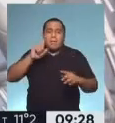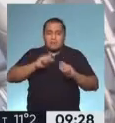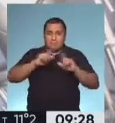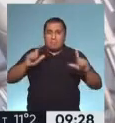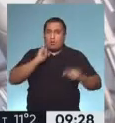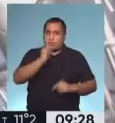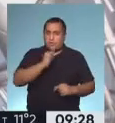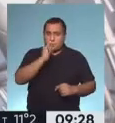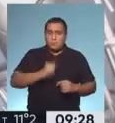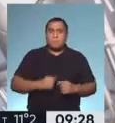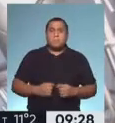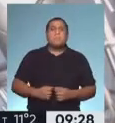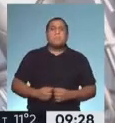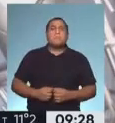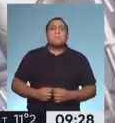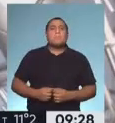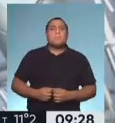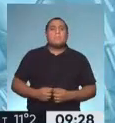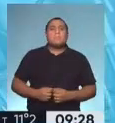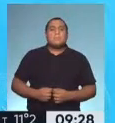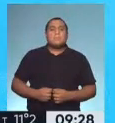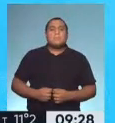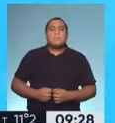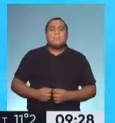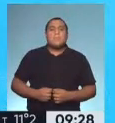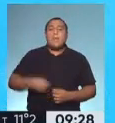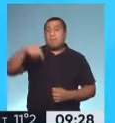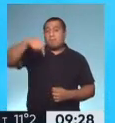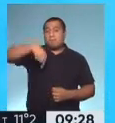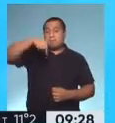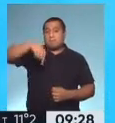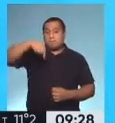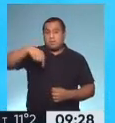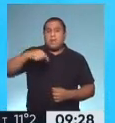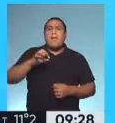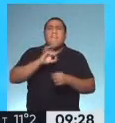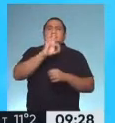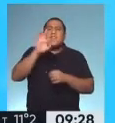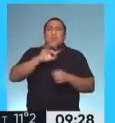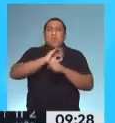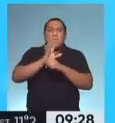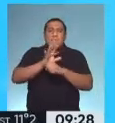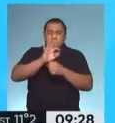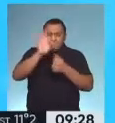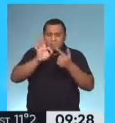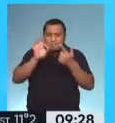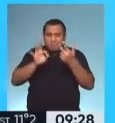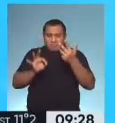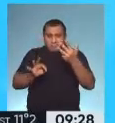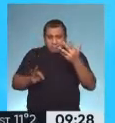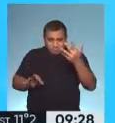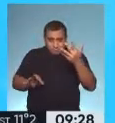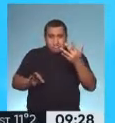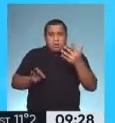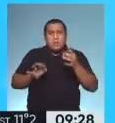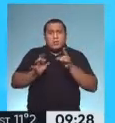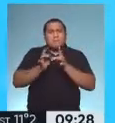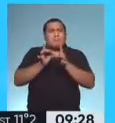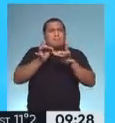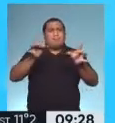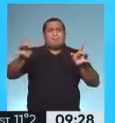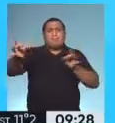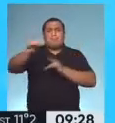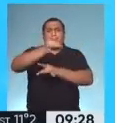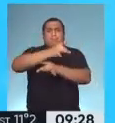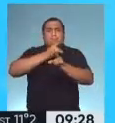consejo en la actualidad circulan variantes del virus causante de kobe 19 más